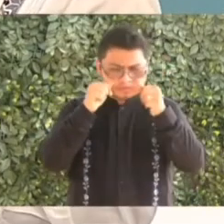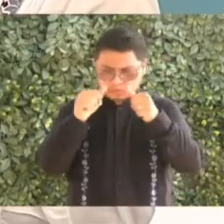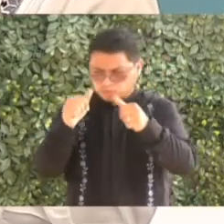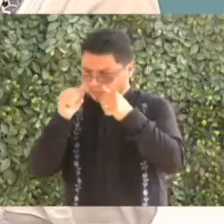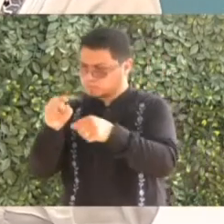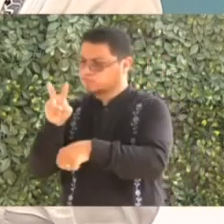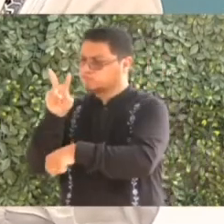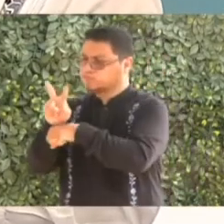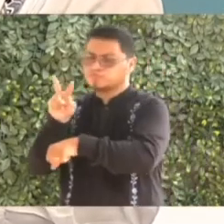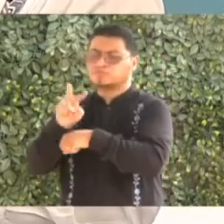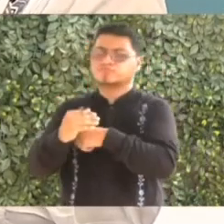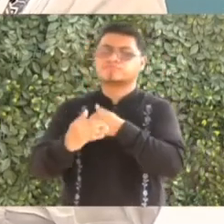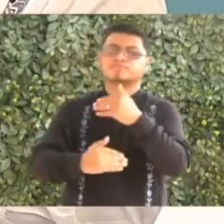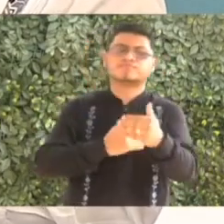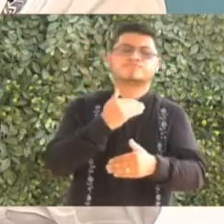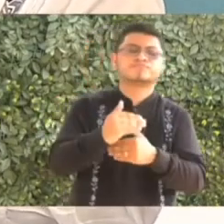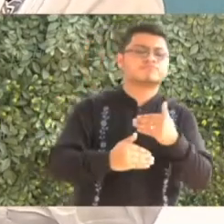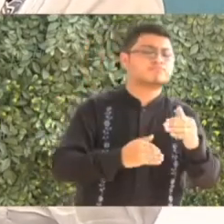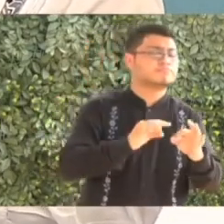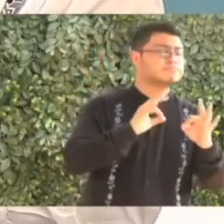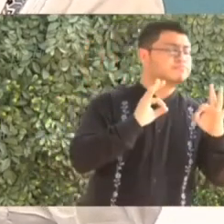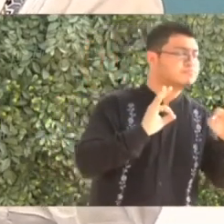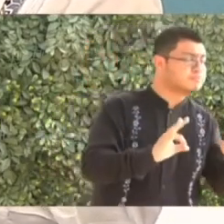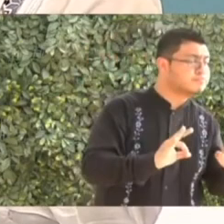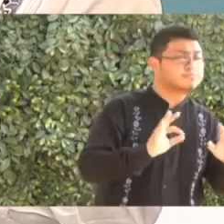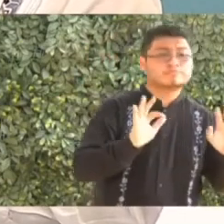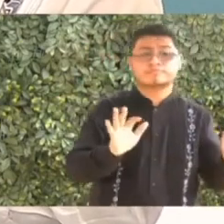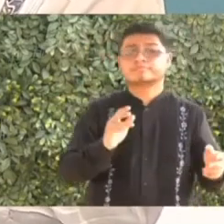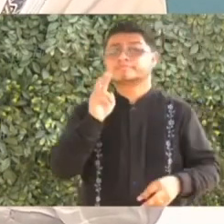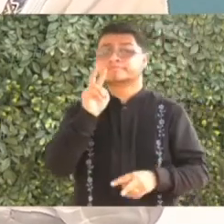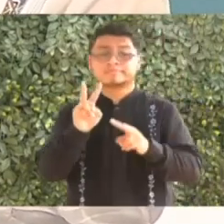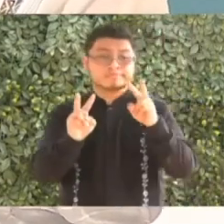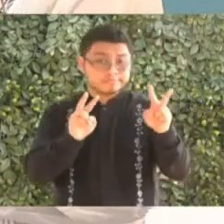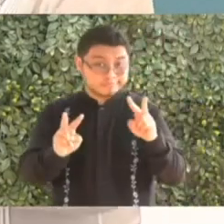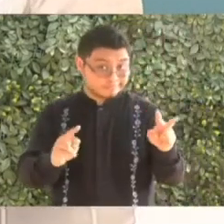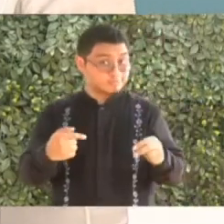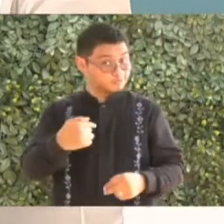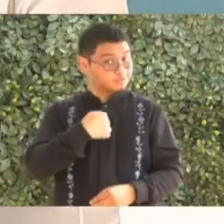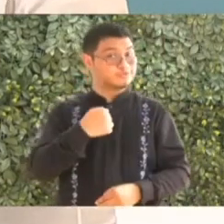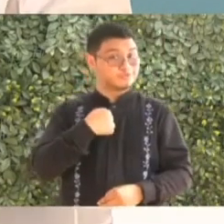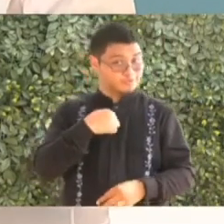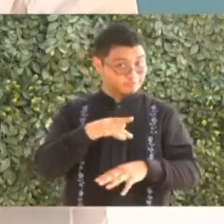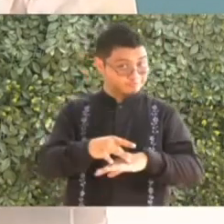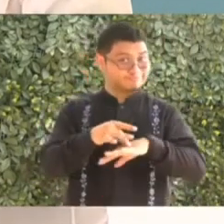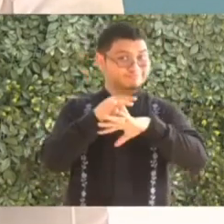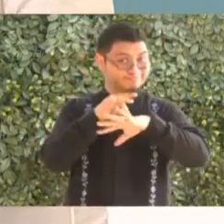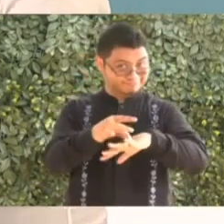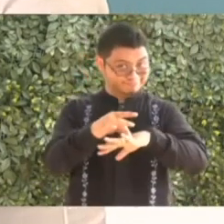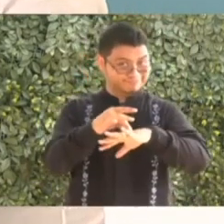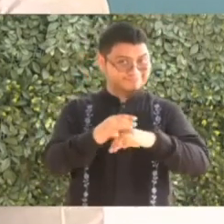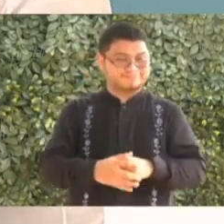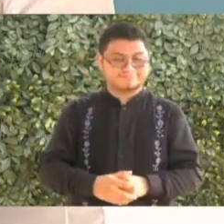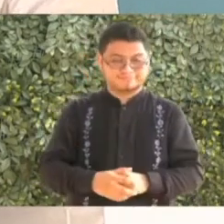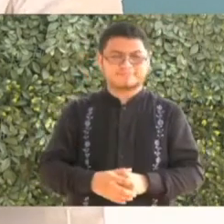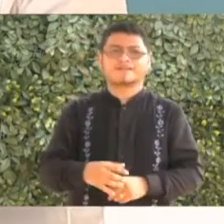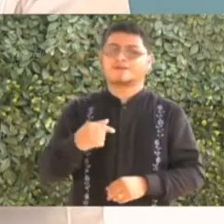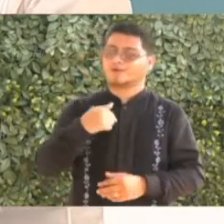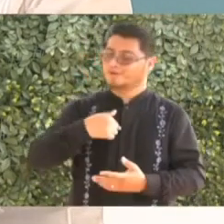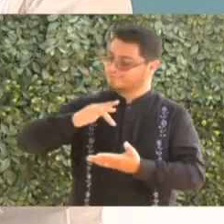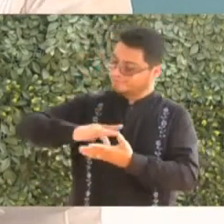el avance de esta importante obra. Agradezco